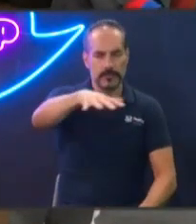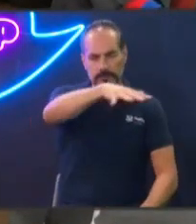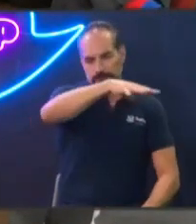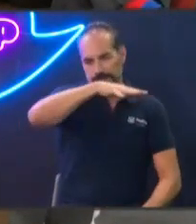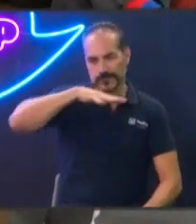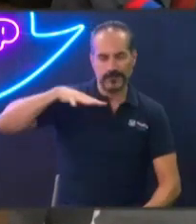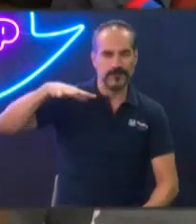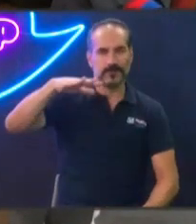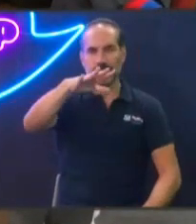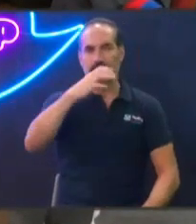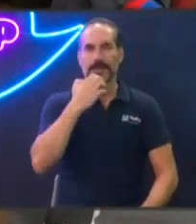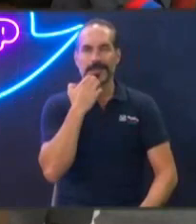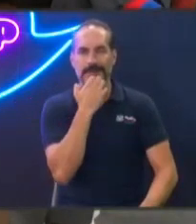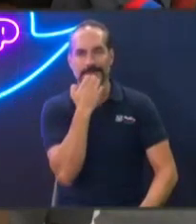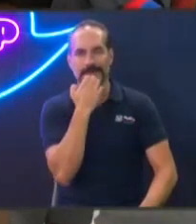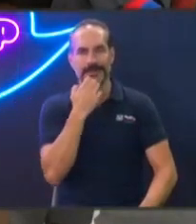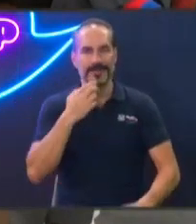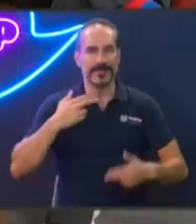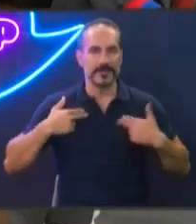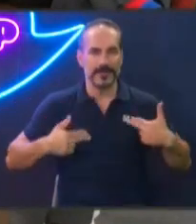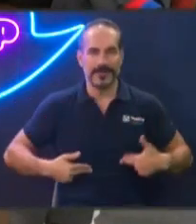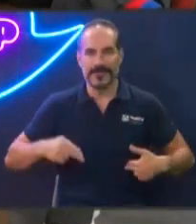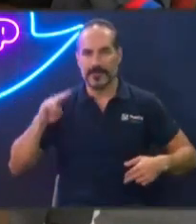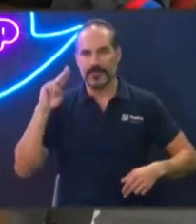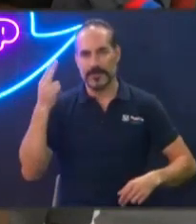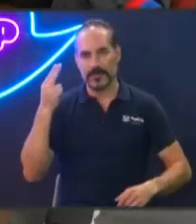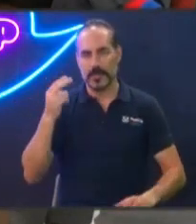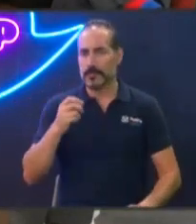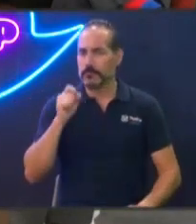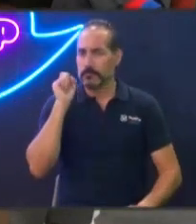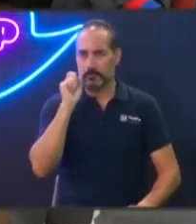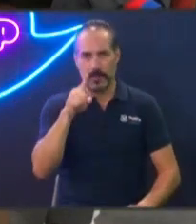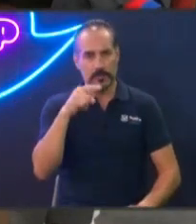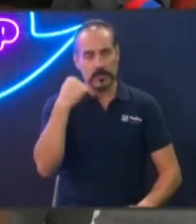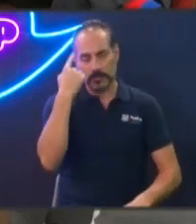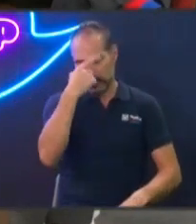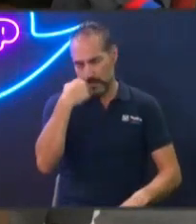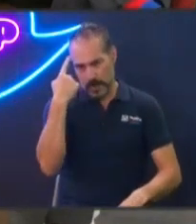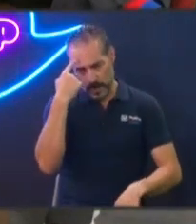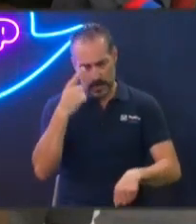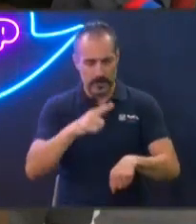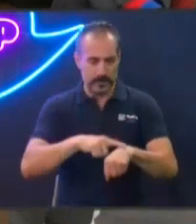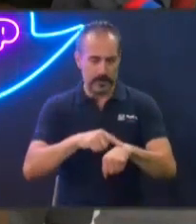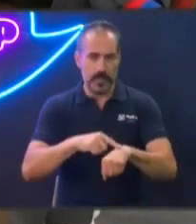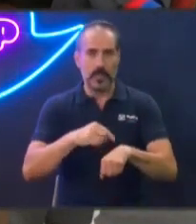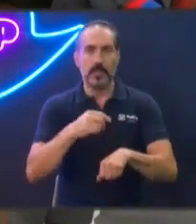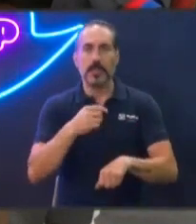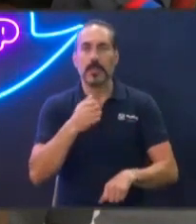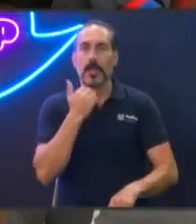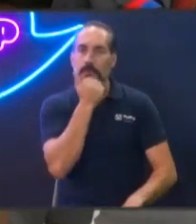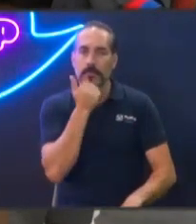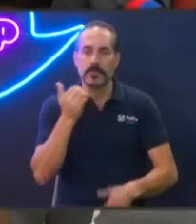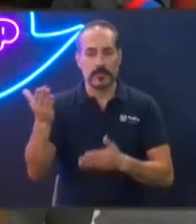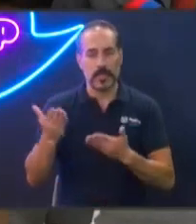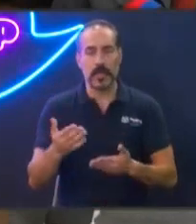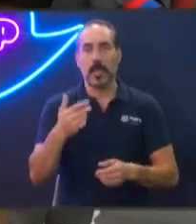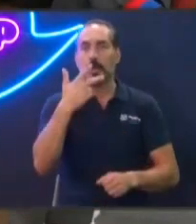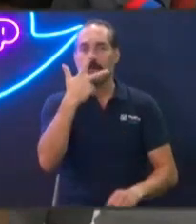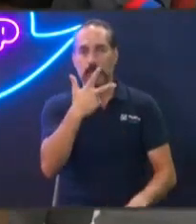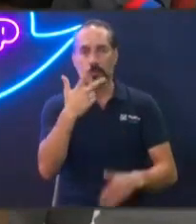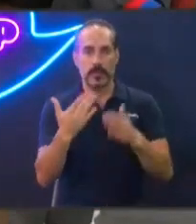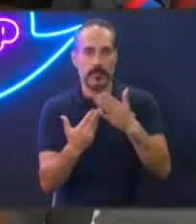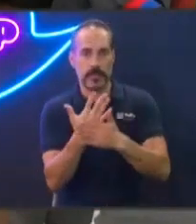humanista no eh no tendremos otros horarios serán los mismos los chicos llegarán a las 8 harán Un inicio del